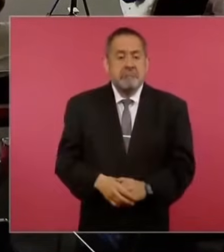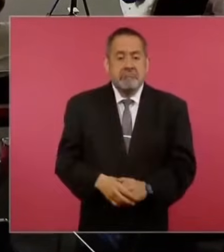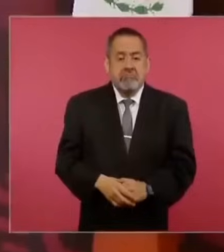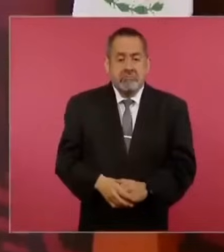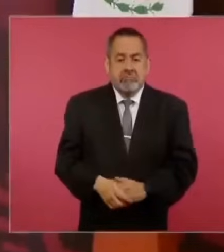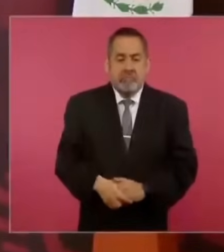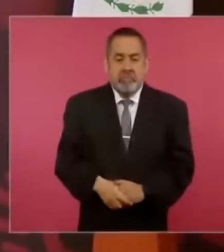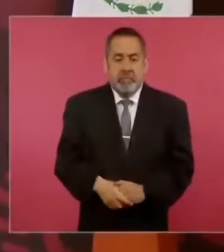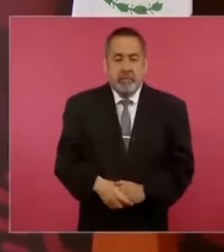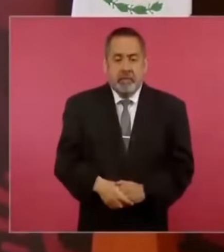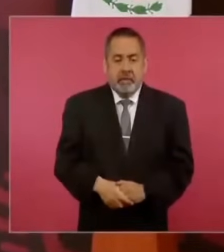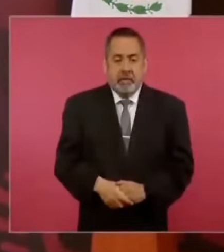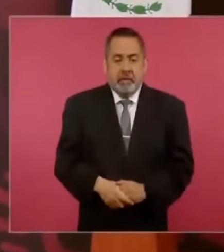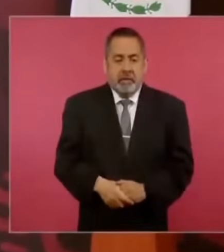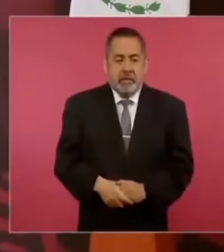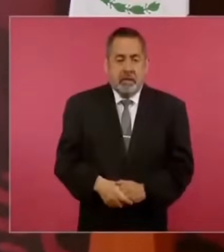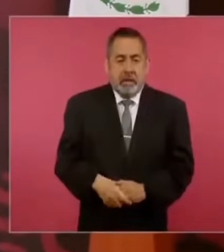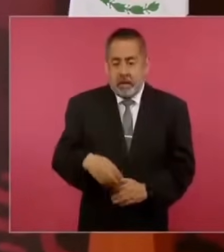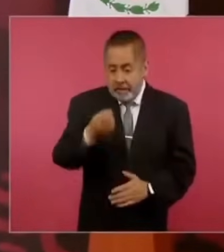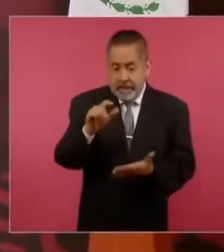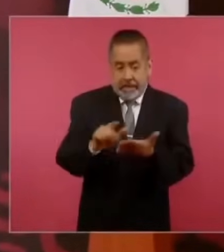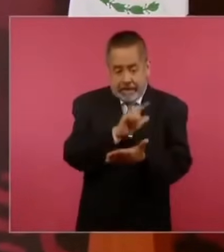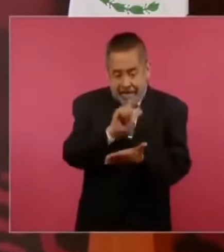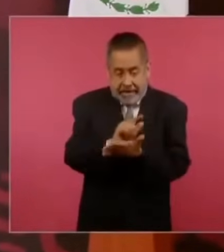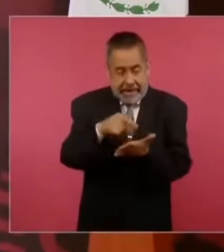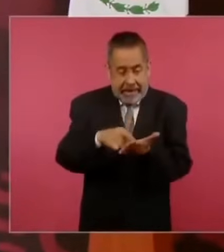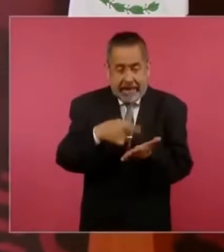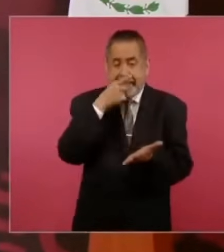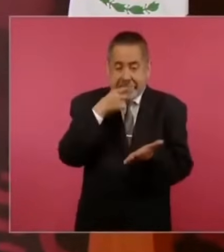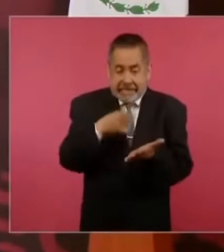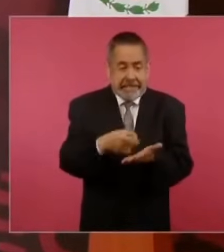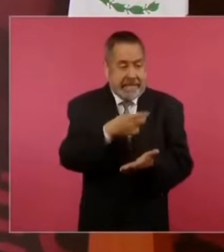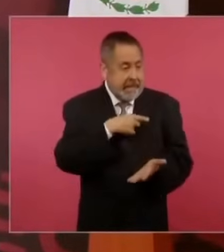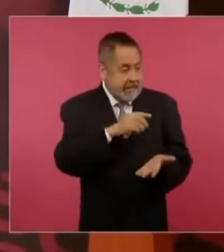¿Mande? ¿Ya están obligados? Están obligados por ley.